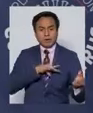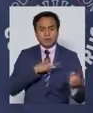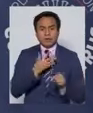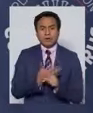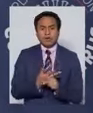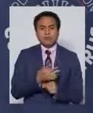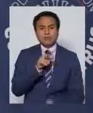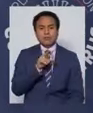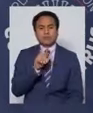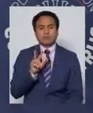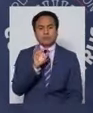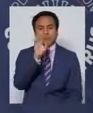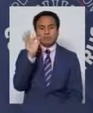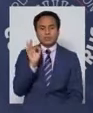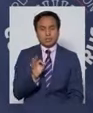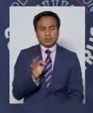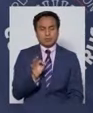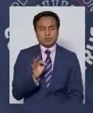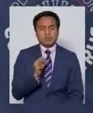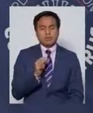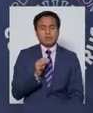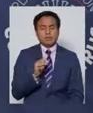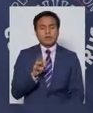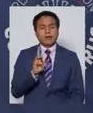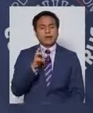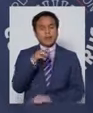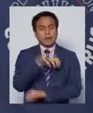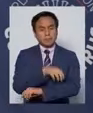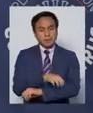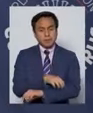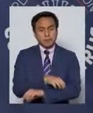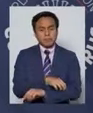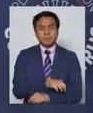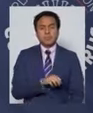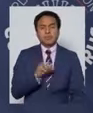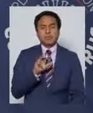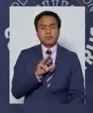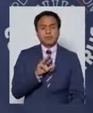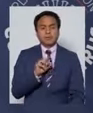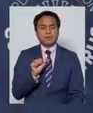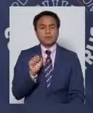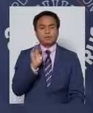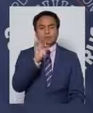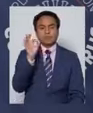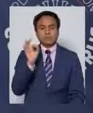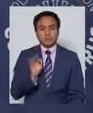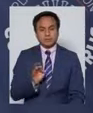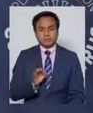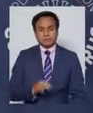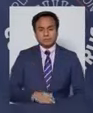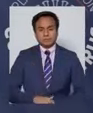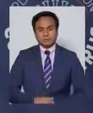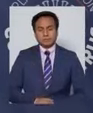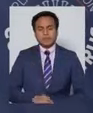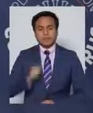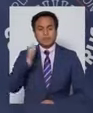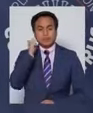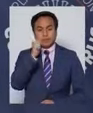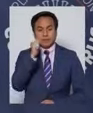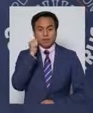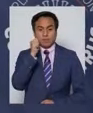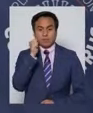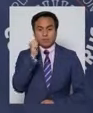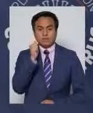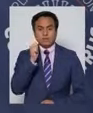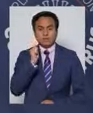de un 88% y en la región metropolitana de un 96%. Diariamente